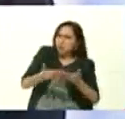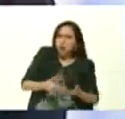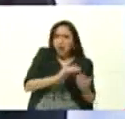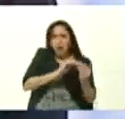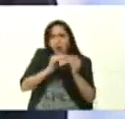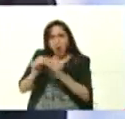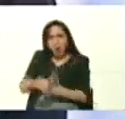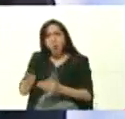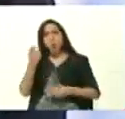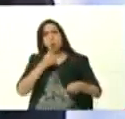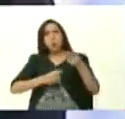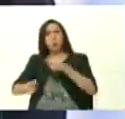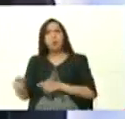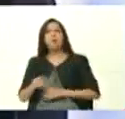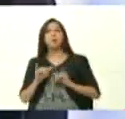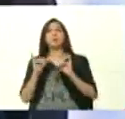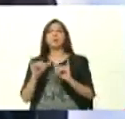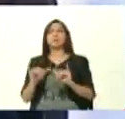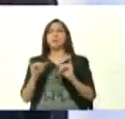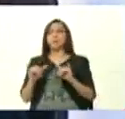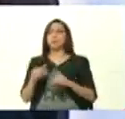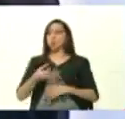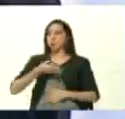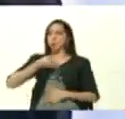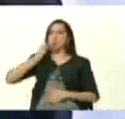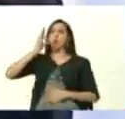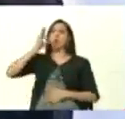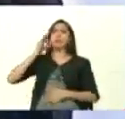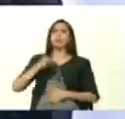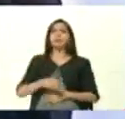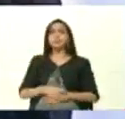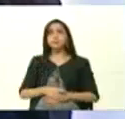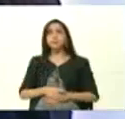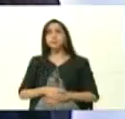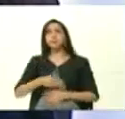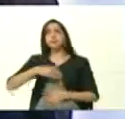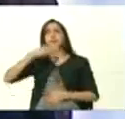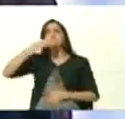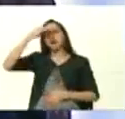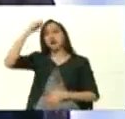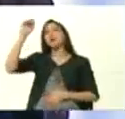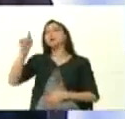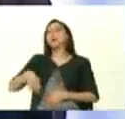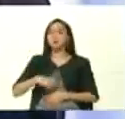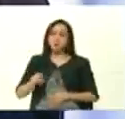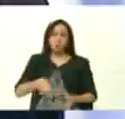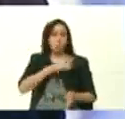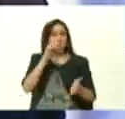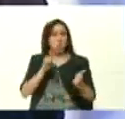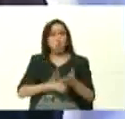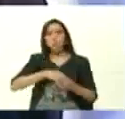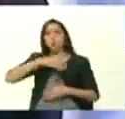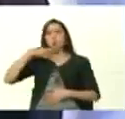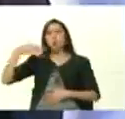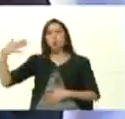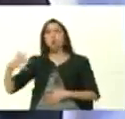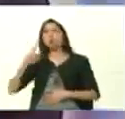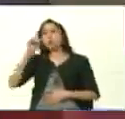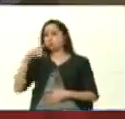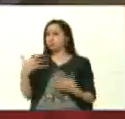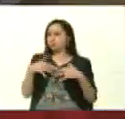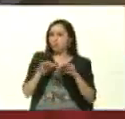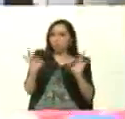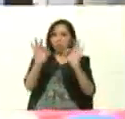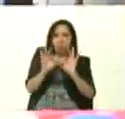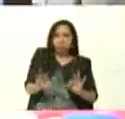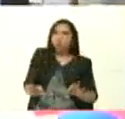mercados comunales. Es un café totalmente arábico, 100% gourmet, no está mezclado con nada,